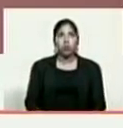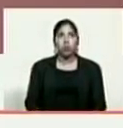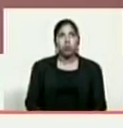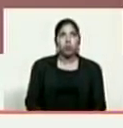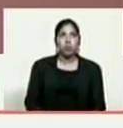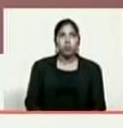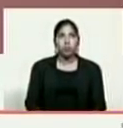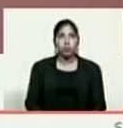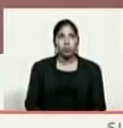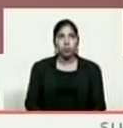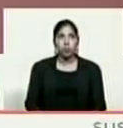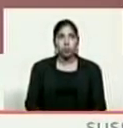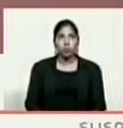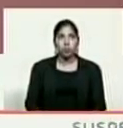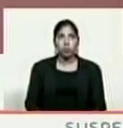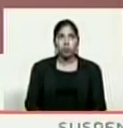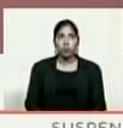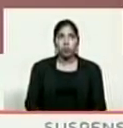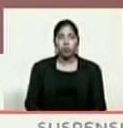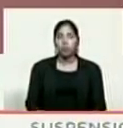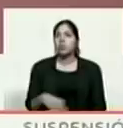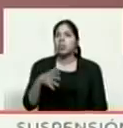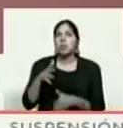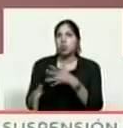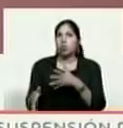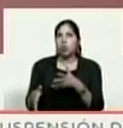Afectaron una torre,